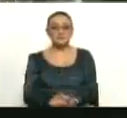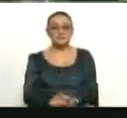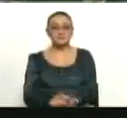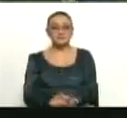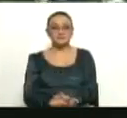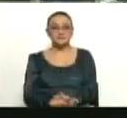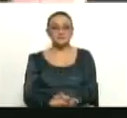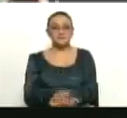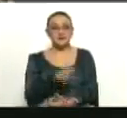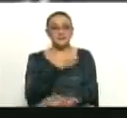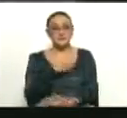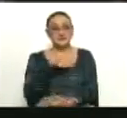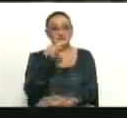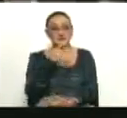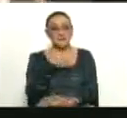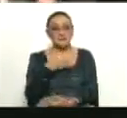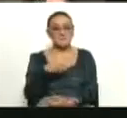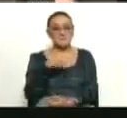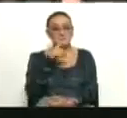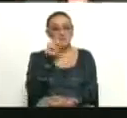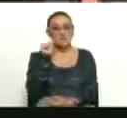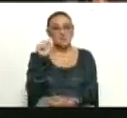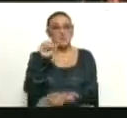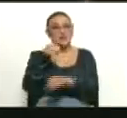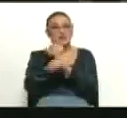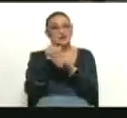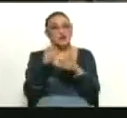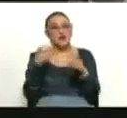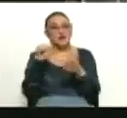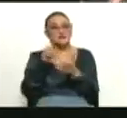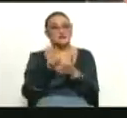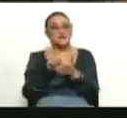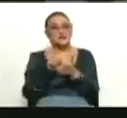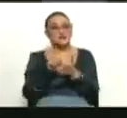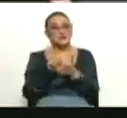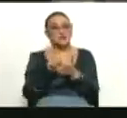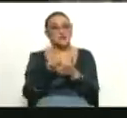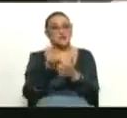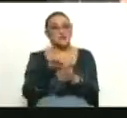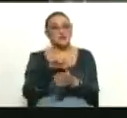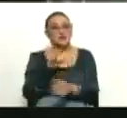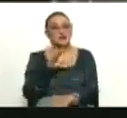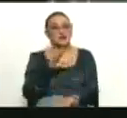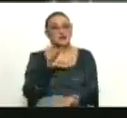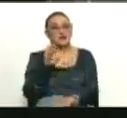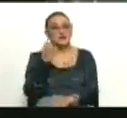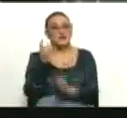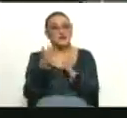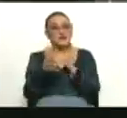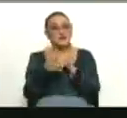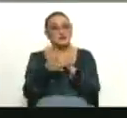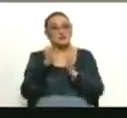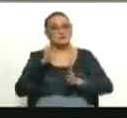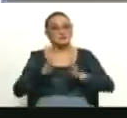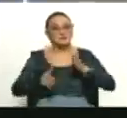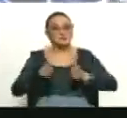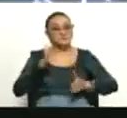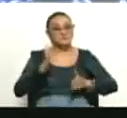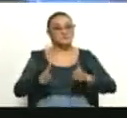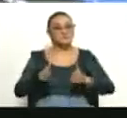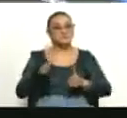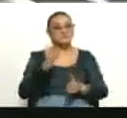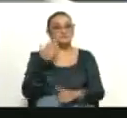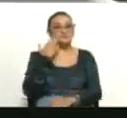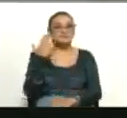el presidente constitucional Nicolás Maduro el director general del centro experimental de la isla de Inteligencia artificial de